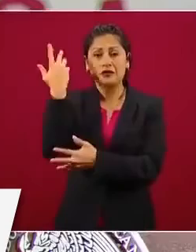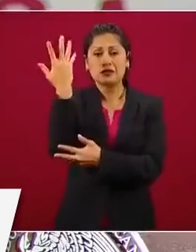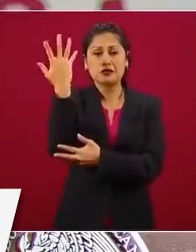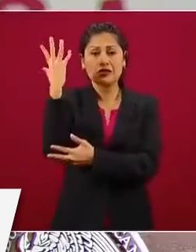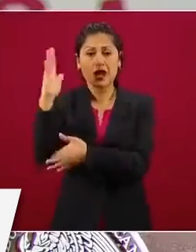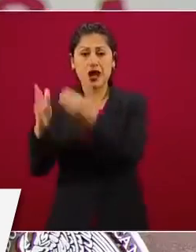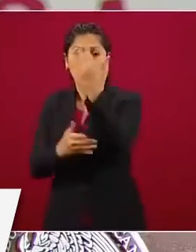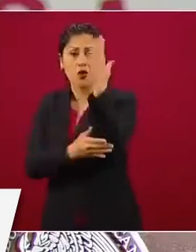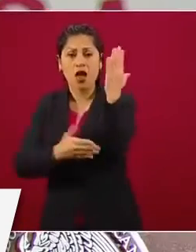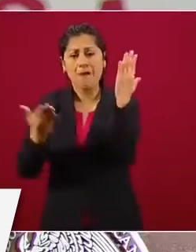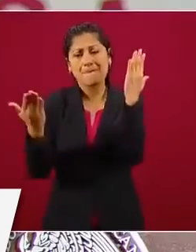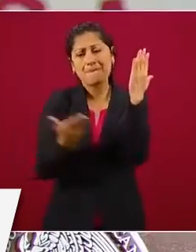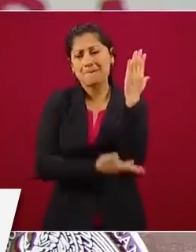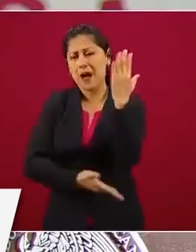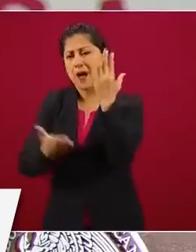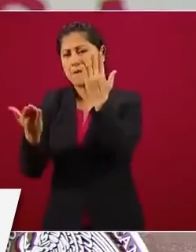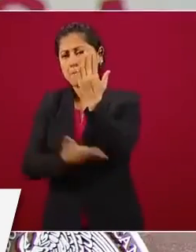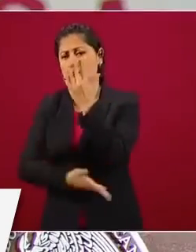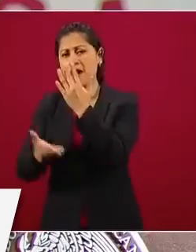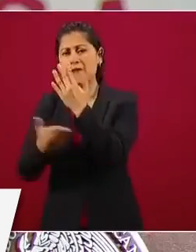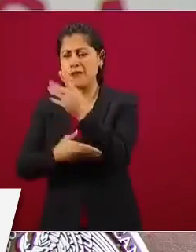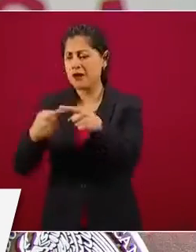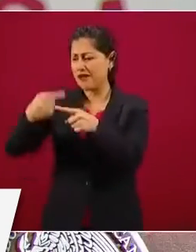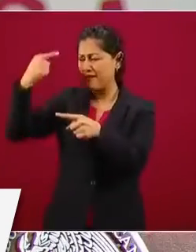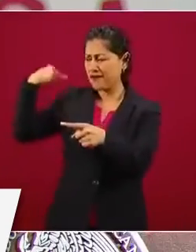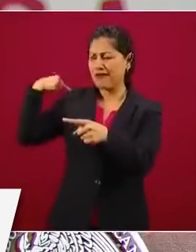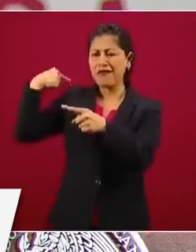inmoderada durante años